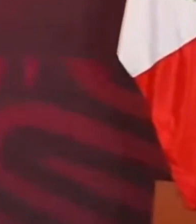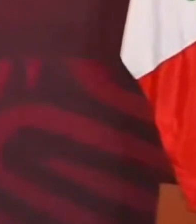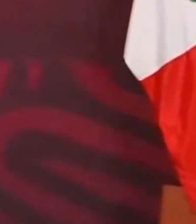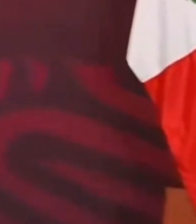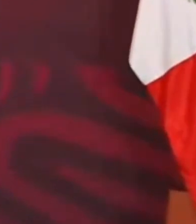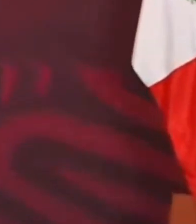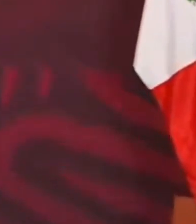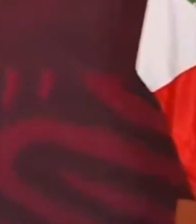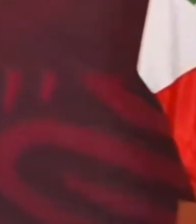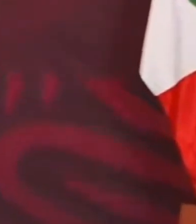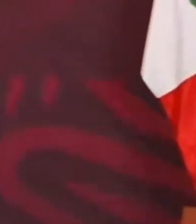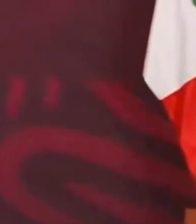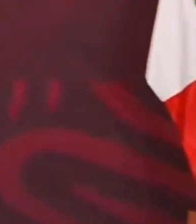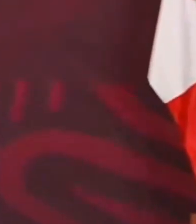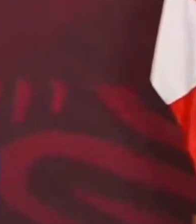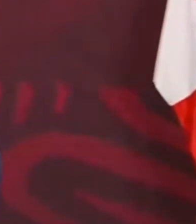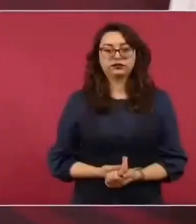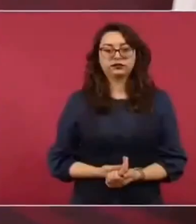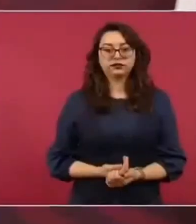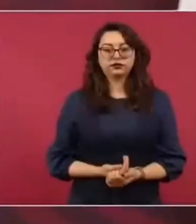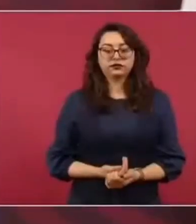de estar